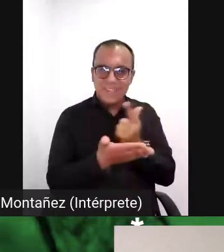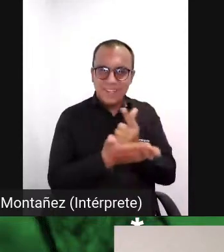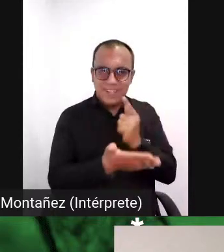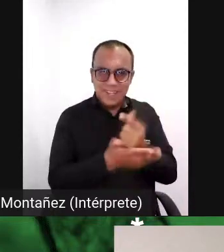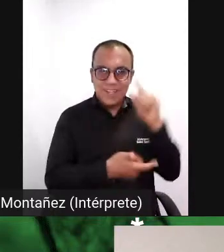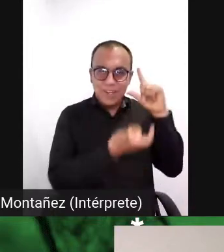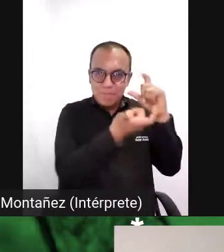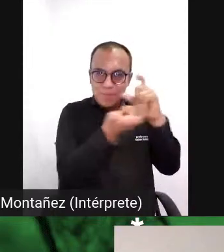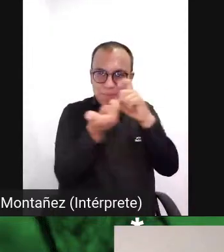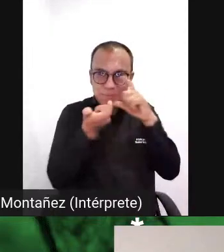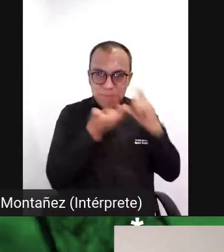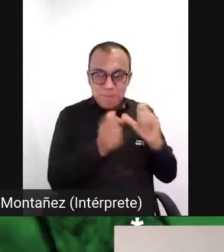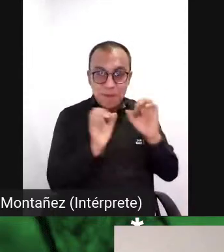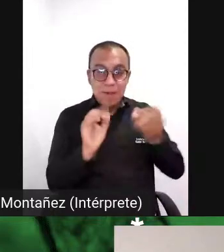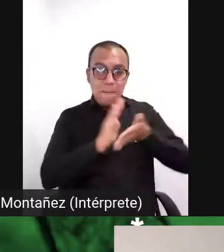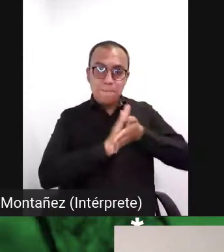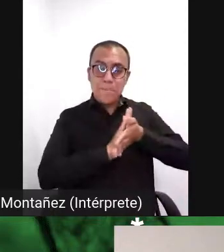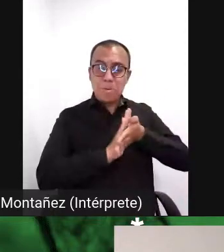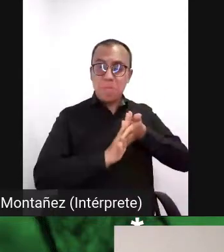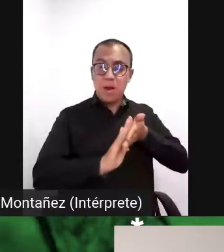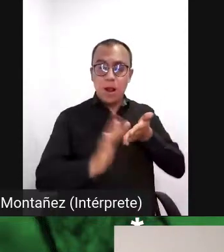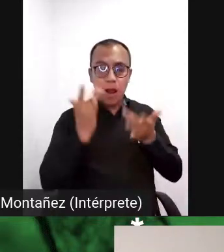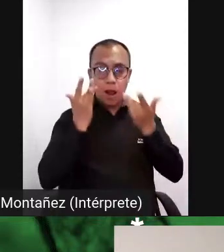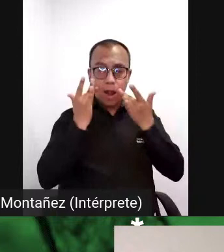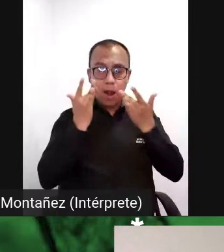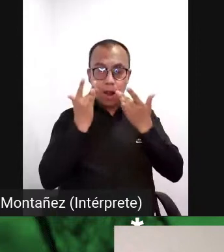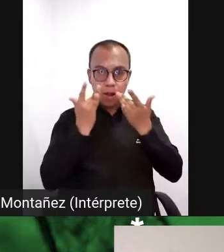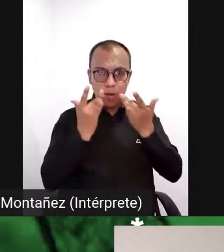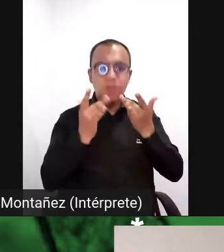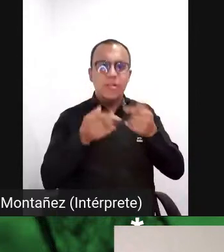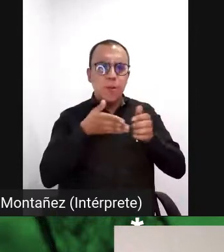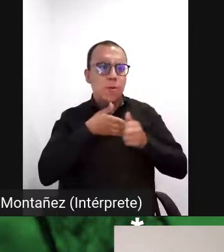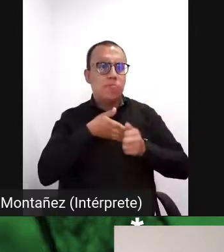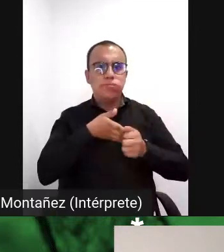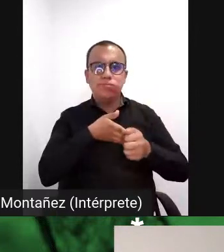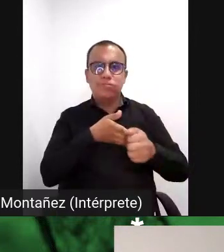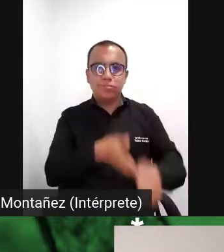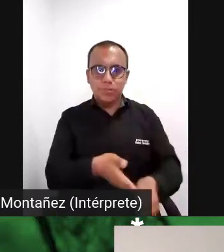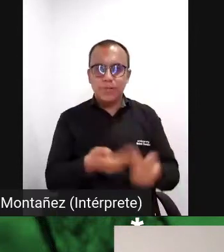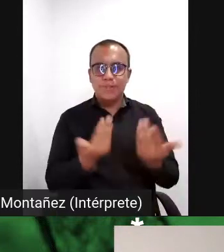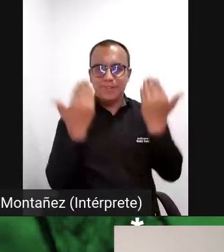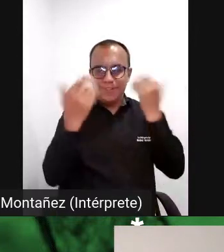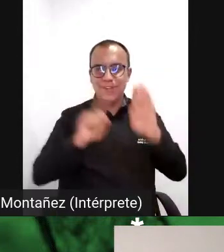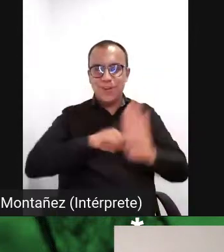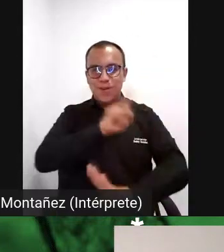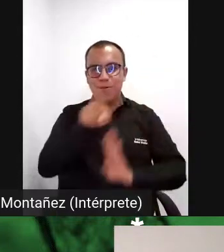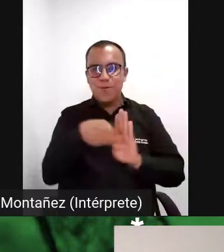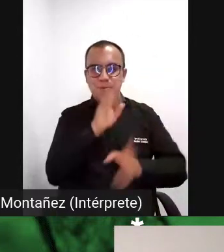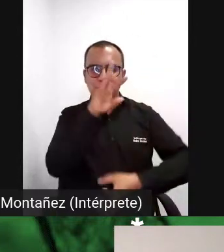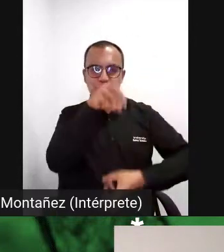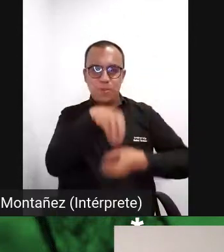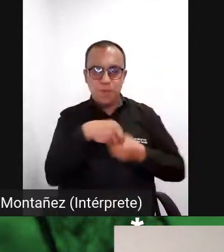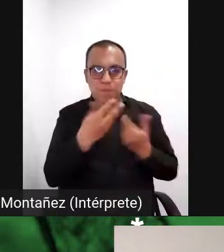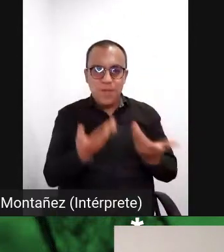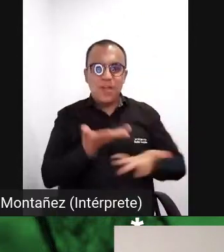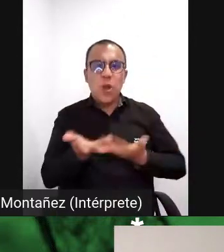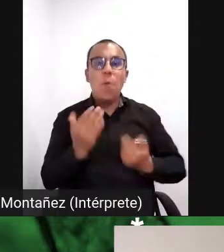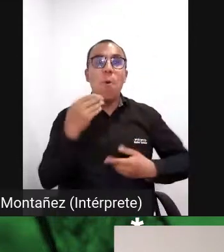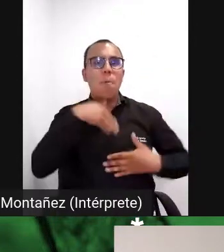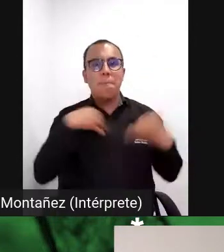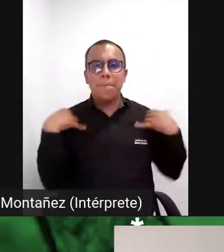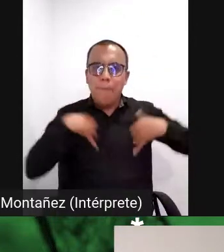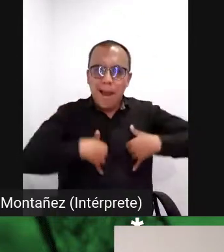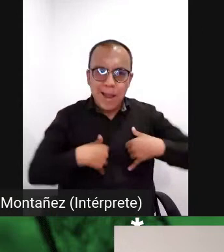fotografías que se ven en mejor resolución, y esta guía de campo, ¿no? Que es una guía, pues, más para llevar en el bolsillo, para llevar en la maleta